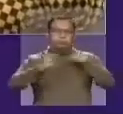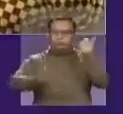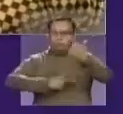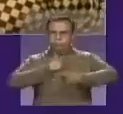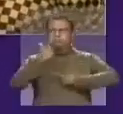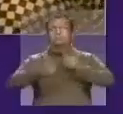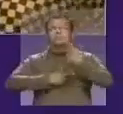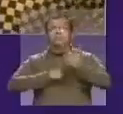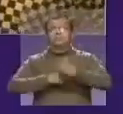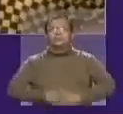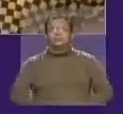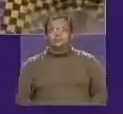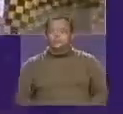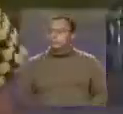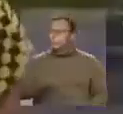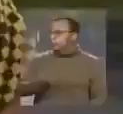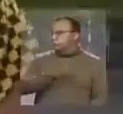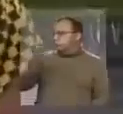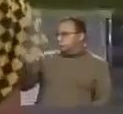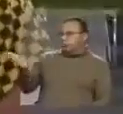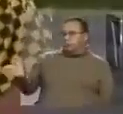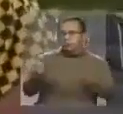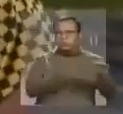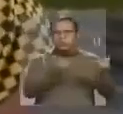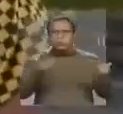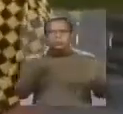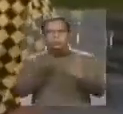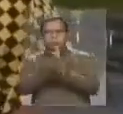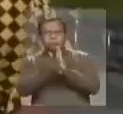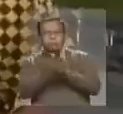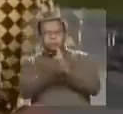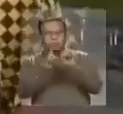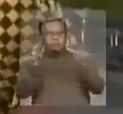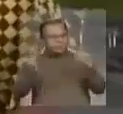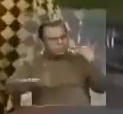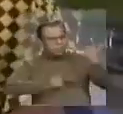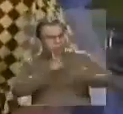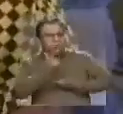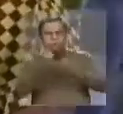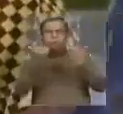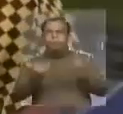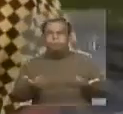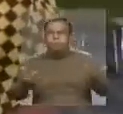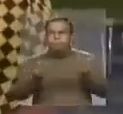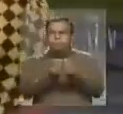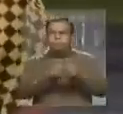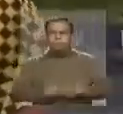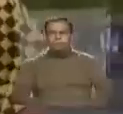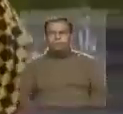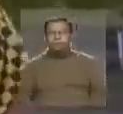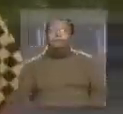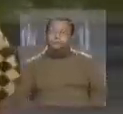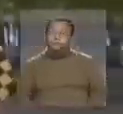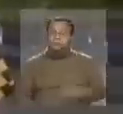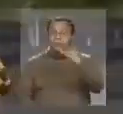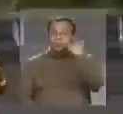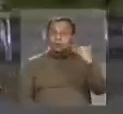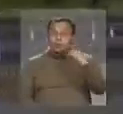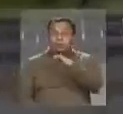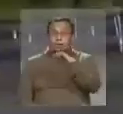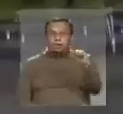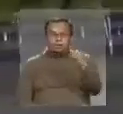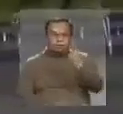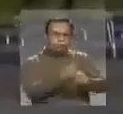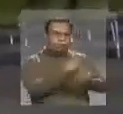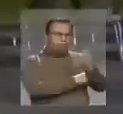luchar. Silvia, ¿tú nos puedes contar en estos momentos por qué están luchando las mujeres raizales? Bueno, las mujeres raizales por hace